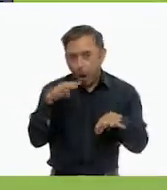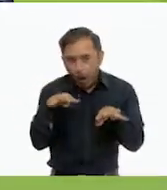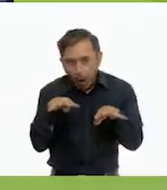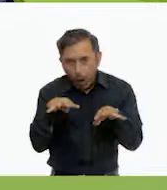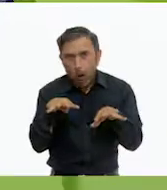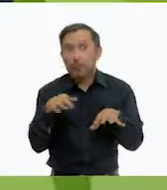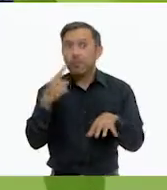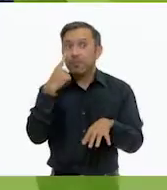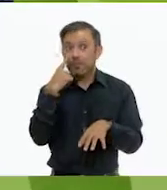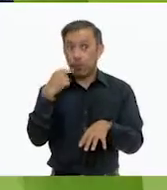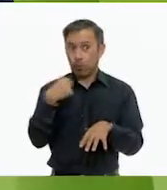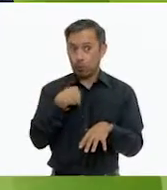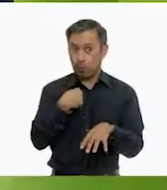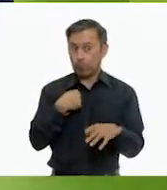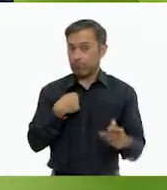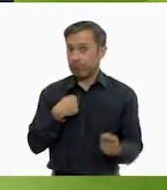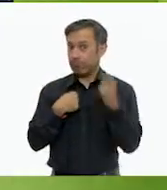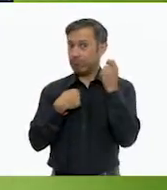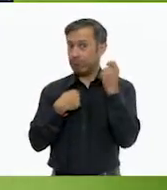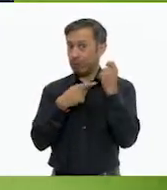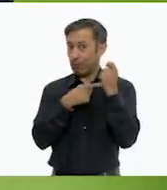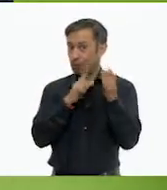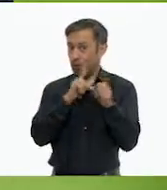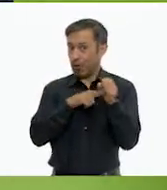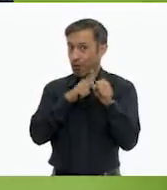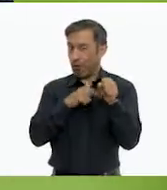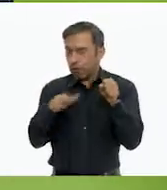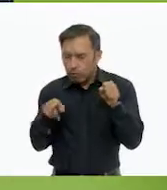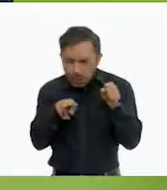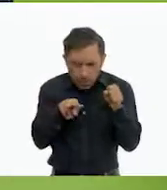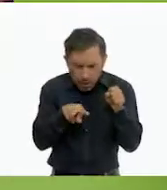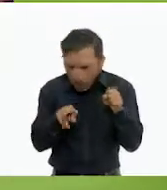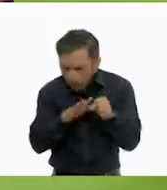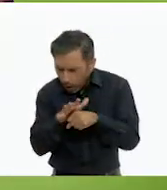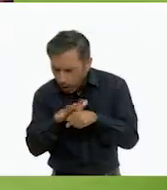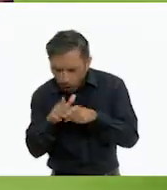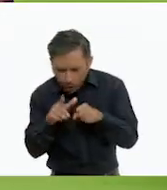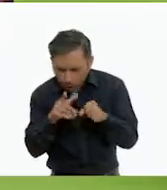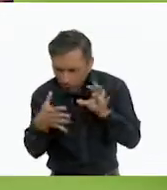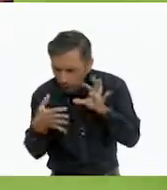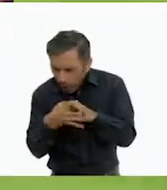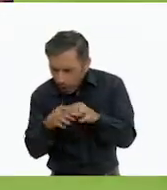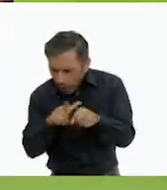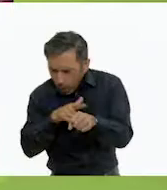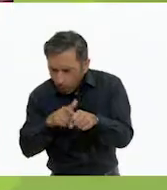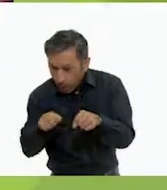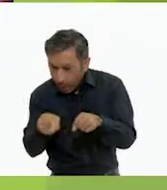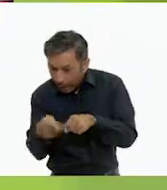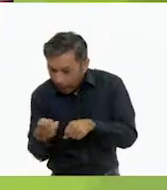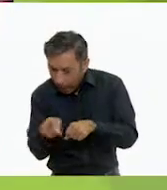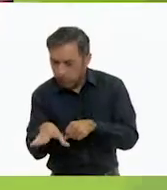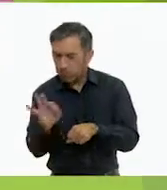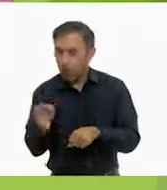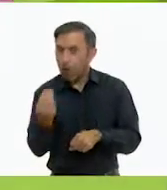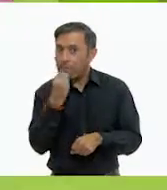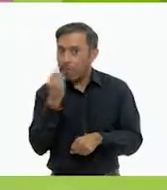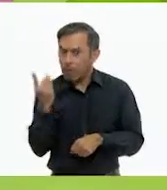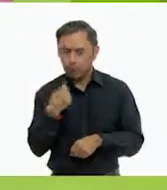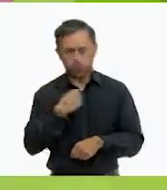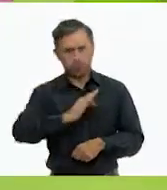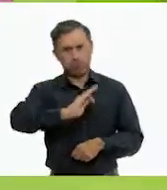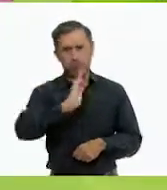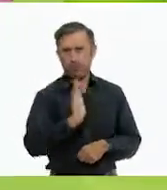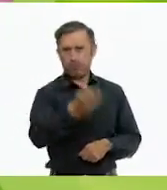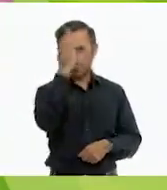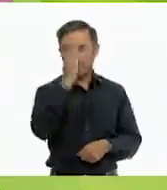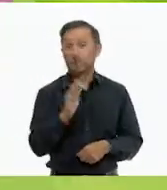tarjeta, tú debes encontrar algo de ese color y comértelo. Yo aceptar reto. Muy bien.